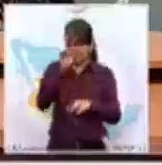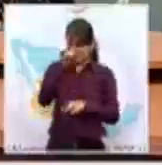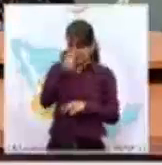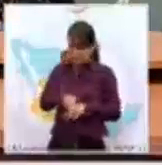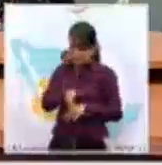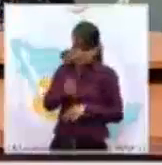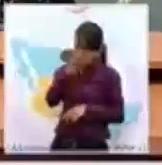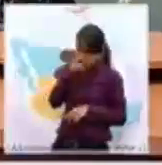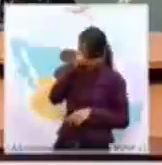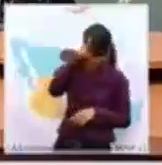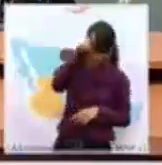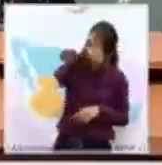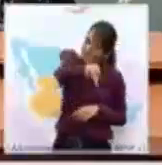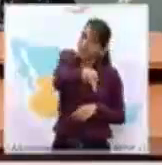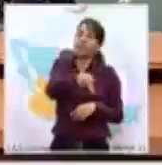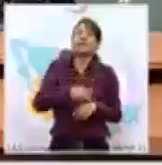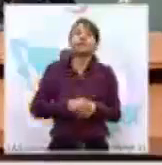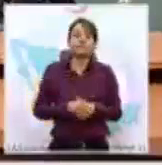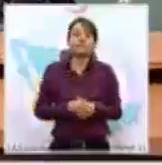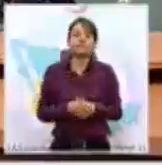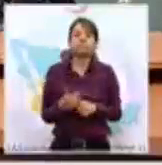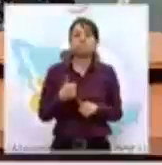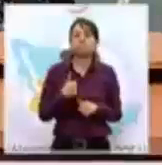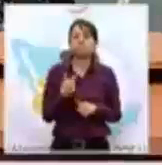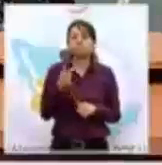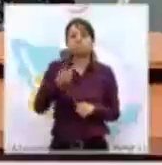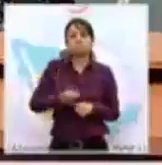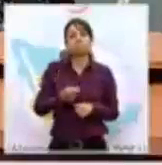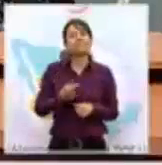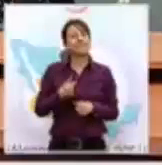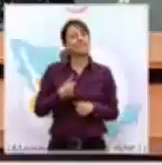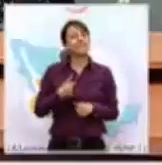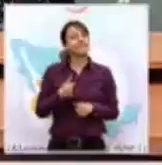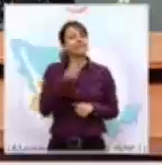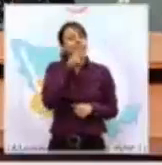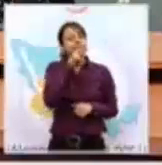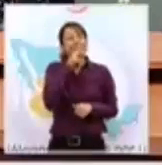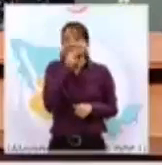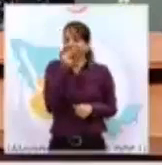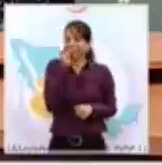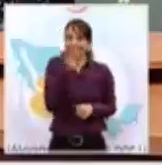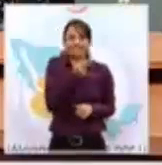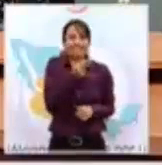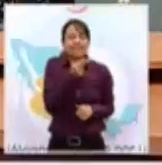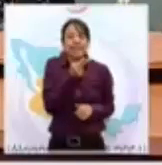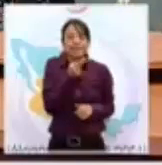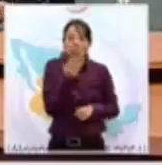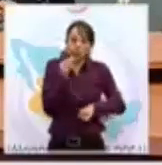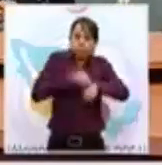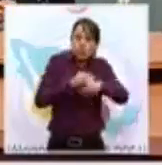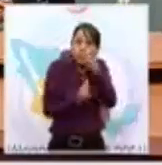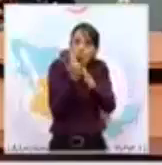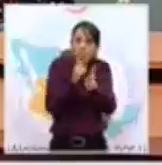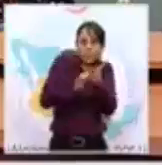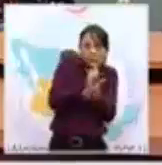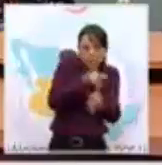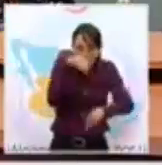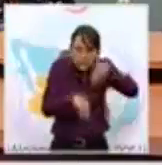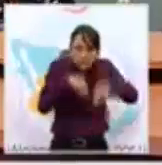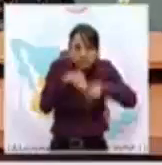haría eso, pero que tendríamos que tener políticas en materia educativa que tuviesen